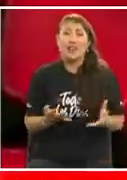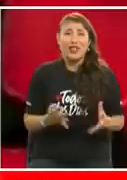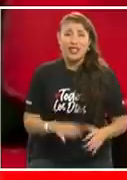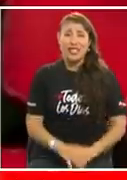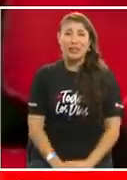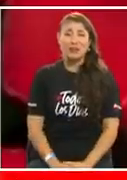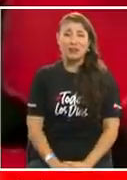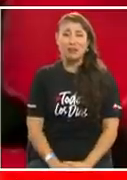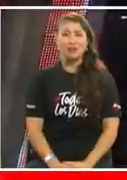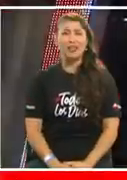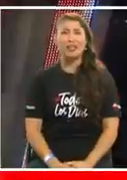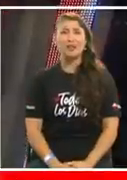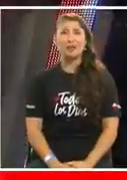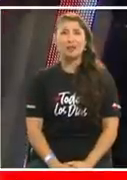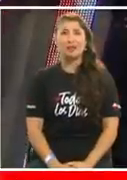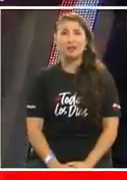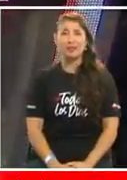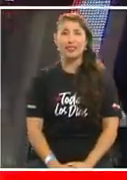ver, ¿cómo se hace eso?